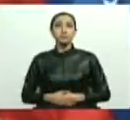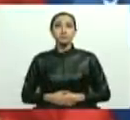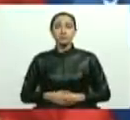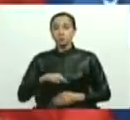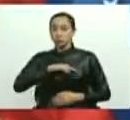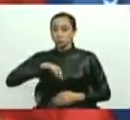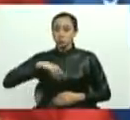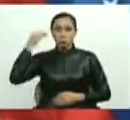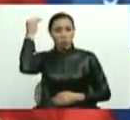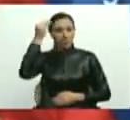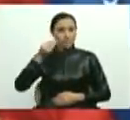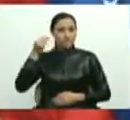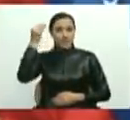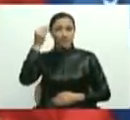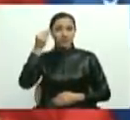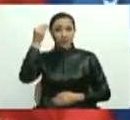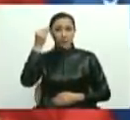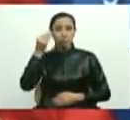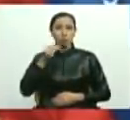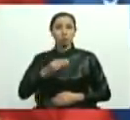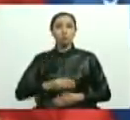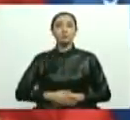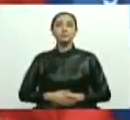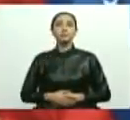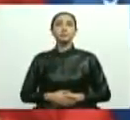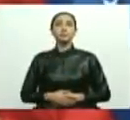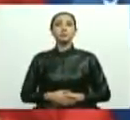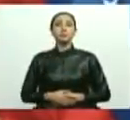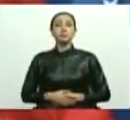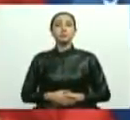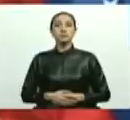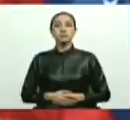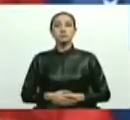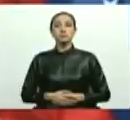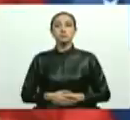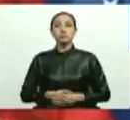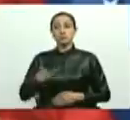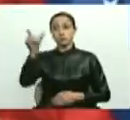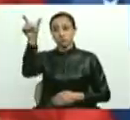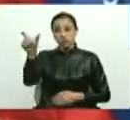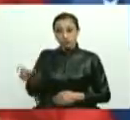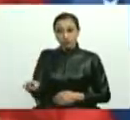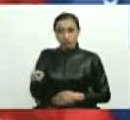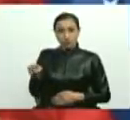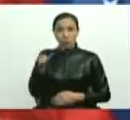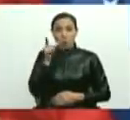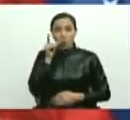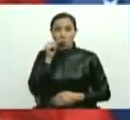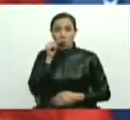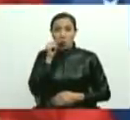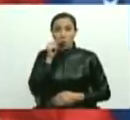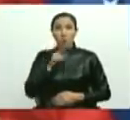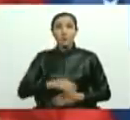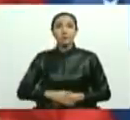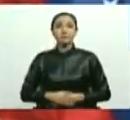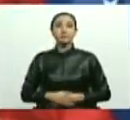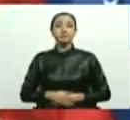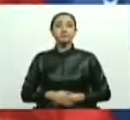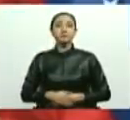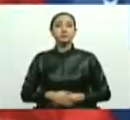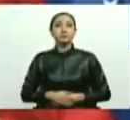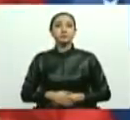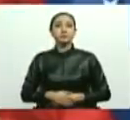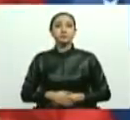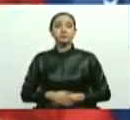pensamos que todo esto que dicha persona fue poco a poco